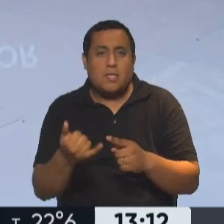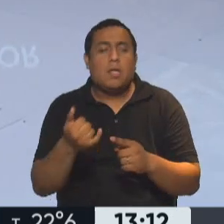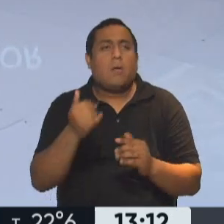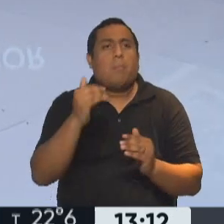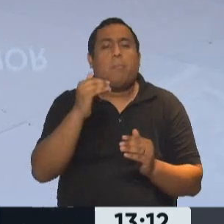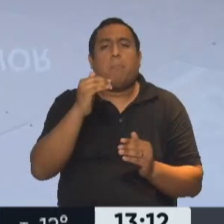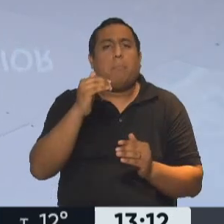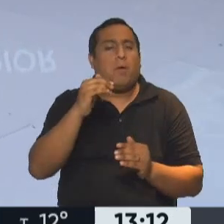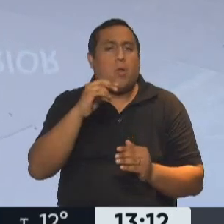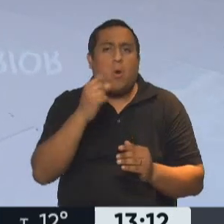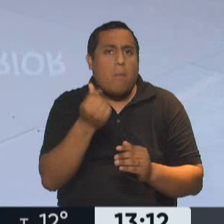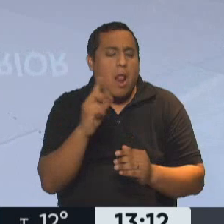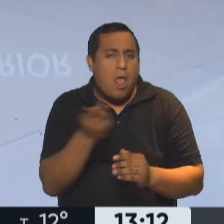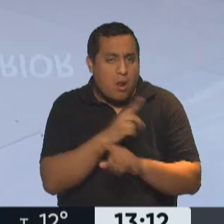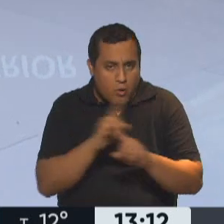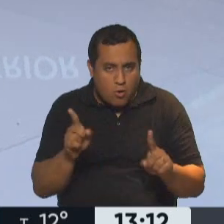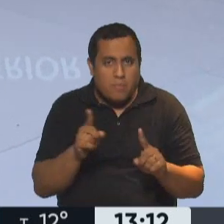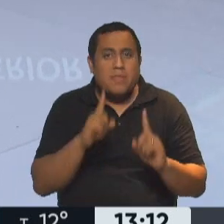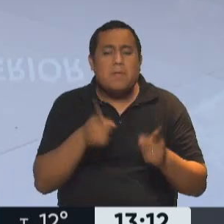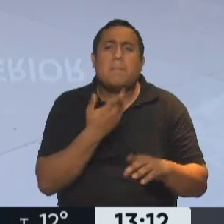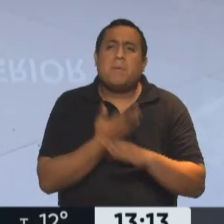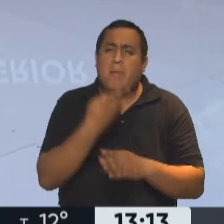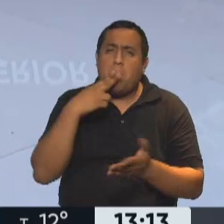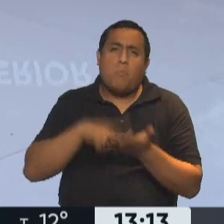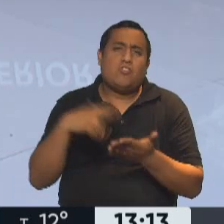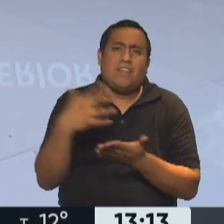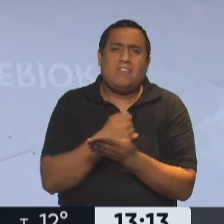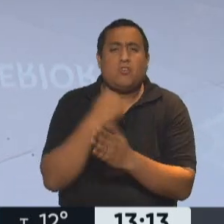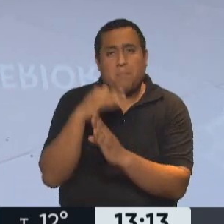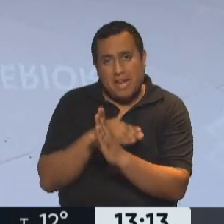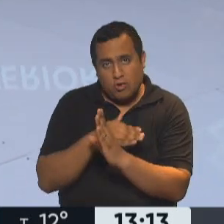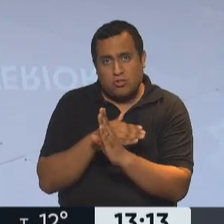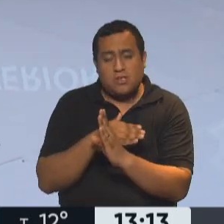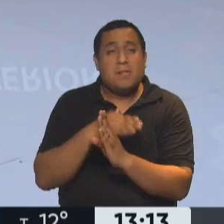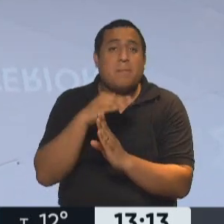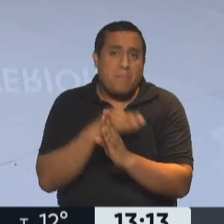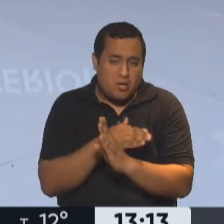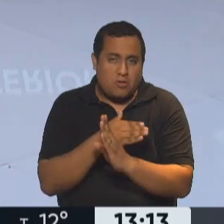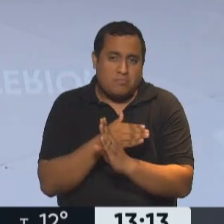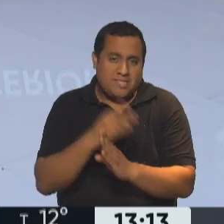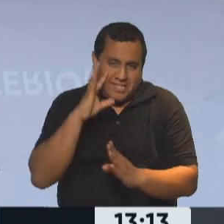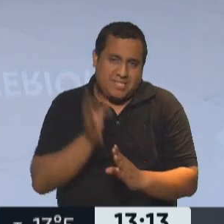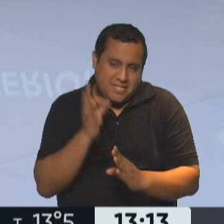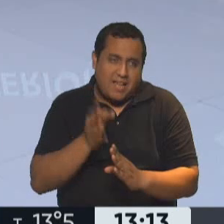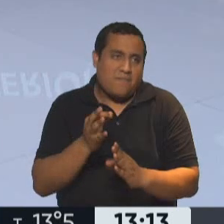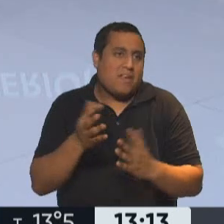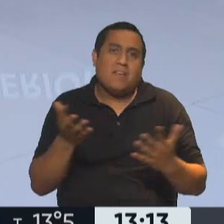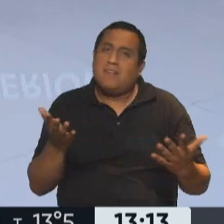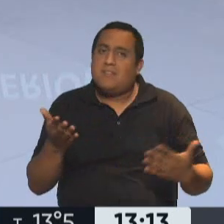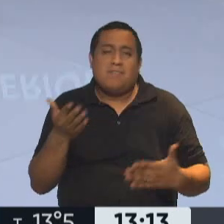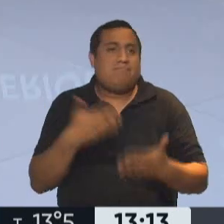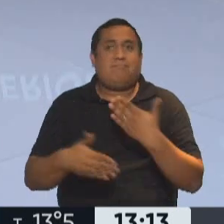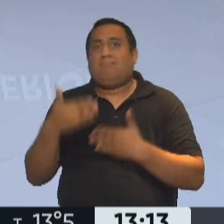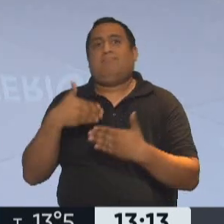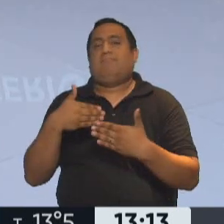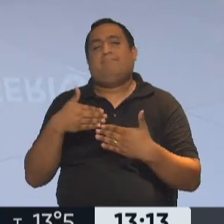como piden. Pedían también baja de retenciones. Obviamente sabemos que la baja de retenciones luego es difícil de retrotraer.